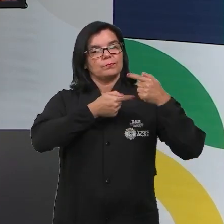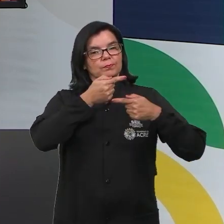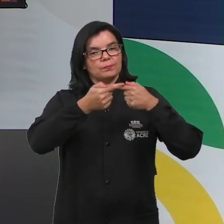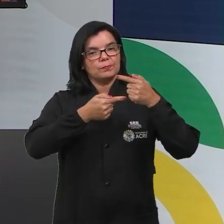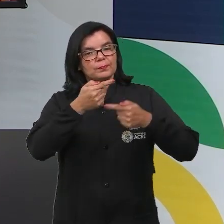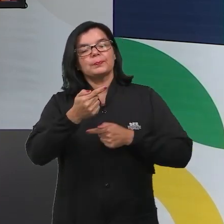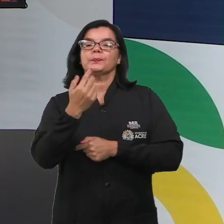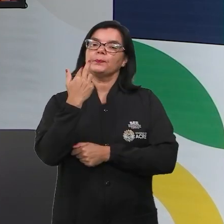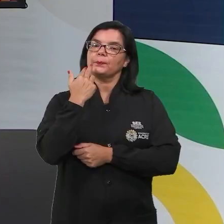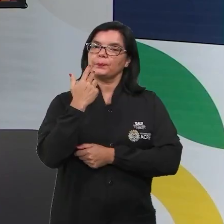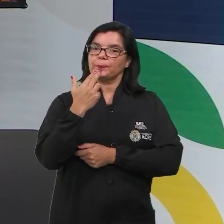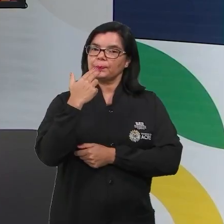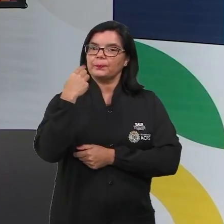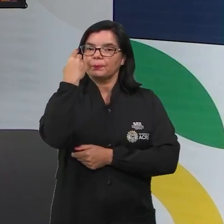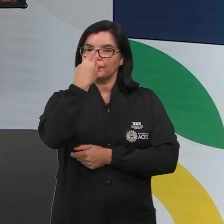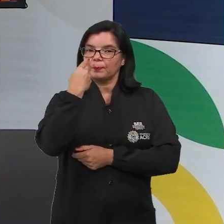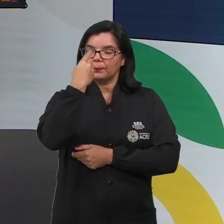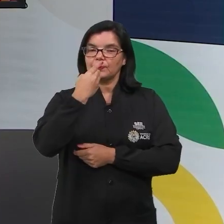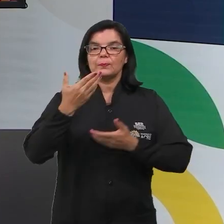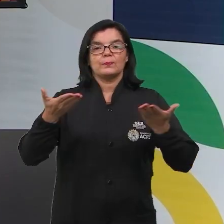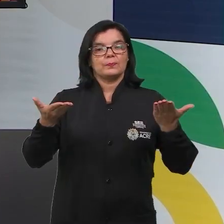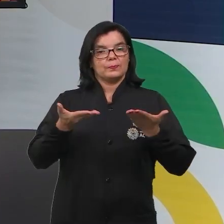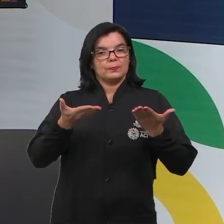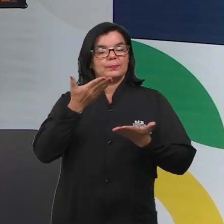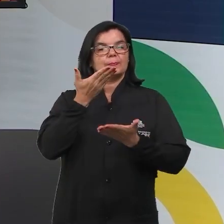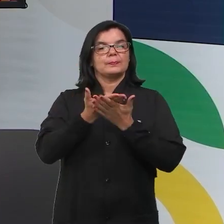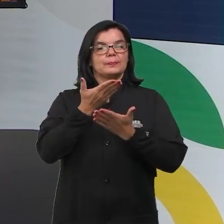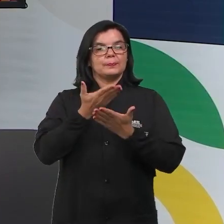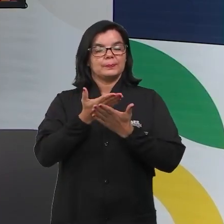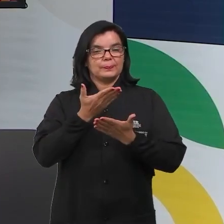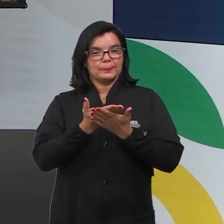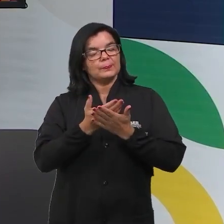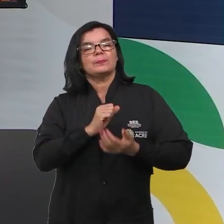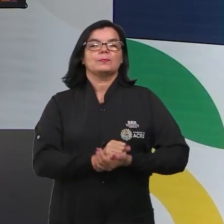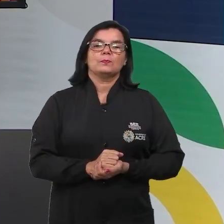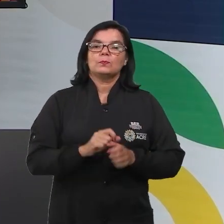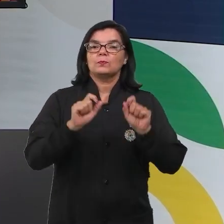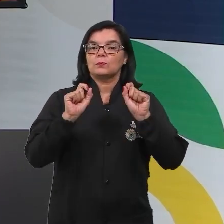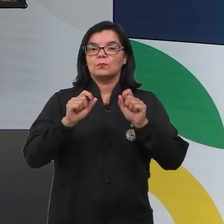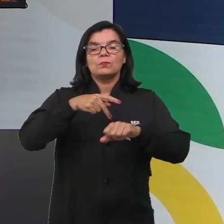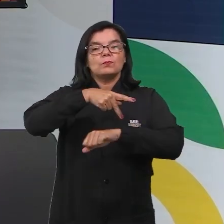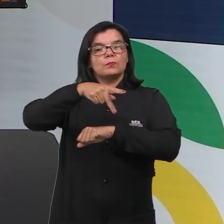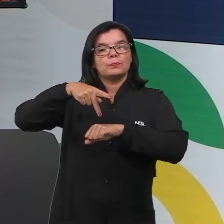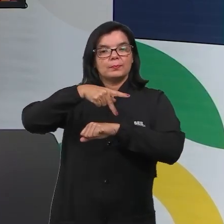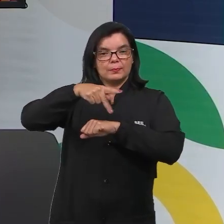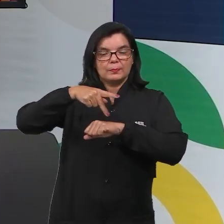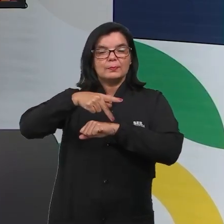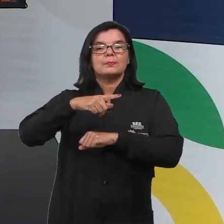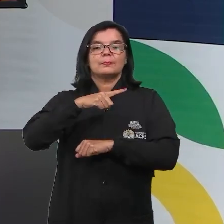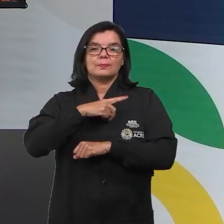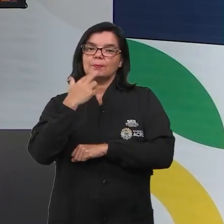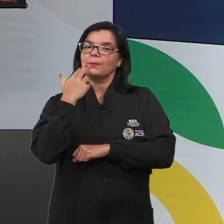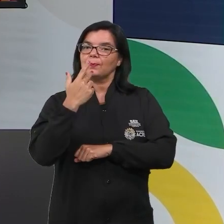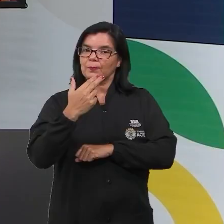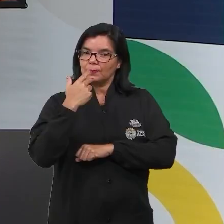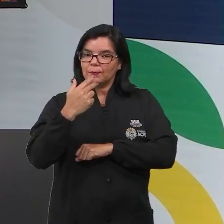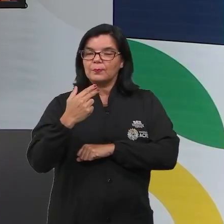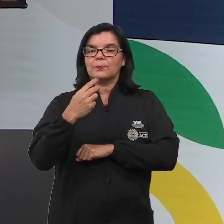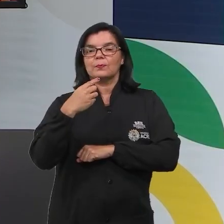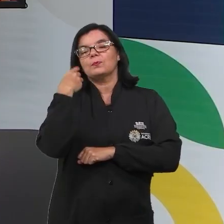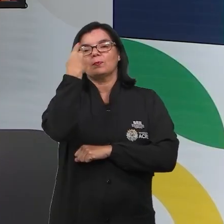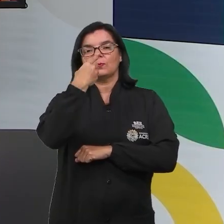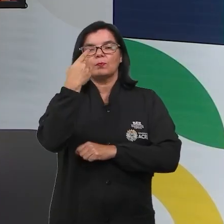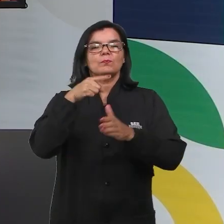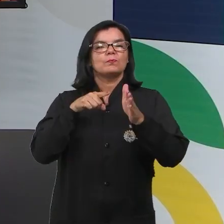lengua española. En la clase de hoy vamos a hablar acerca de los países hispanohablantes. Entonces yo pregunto a